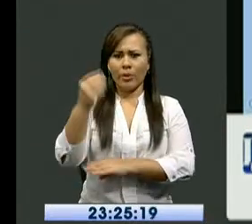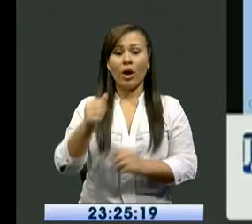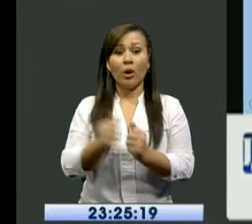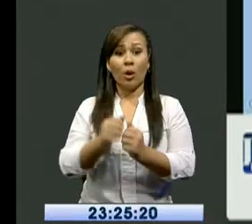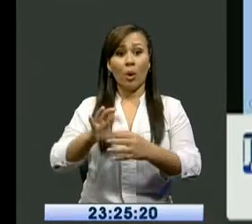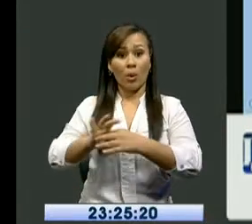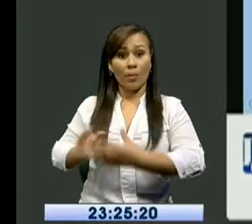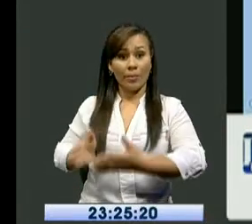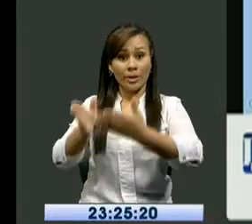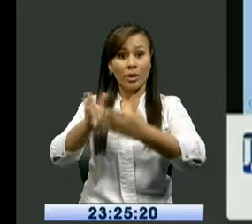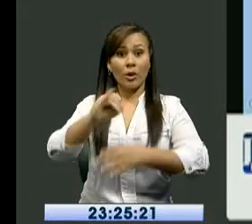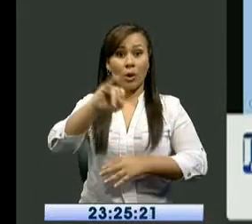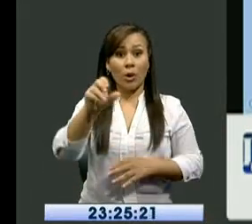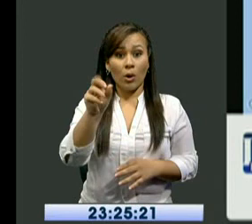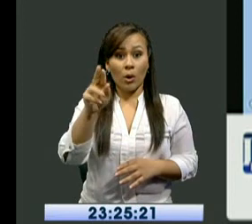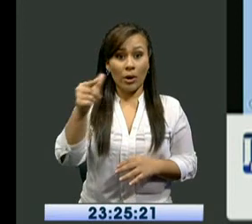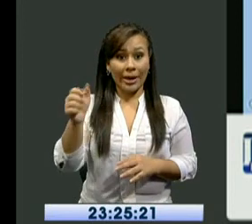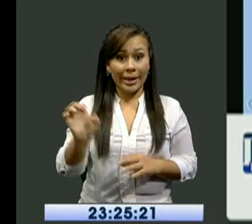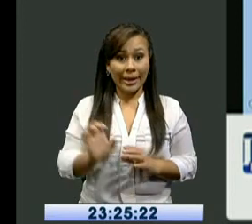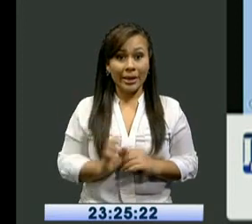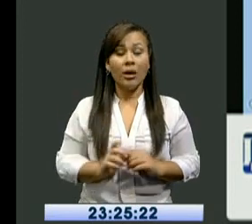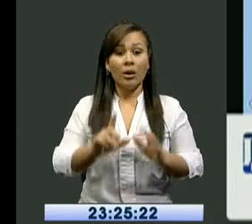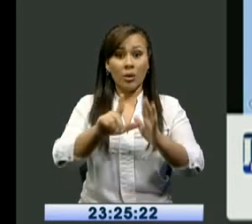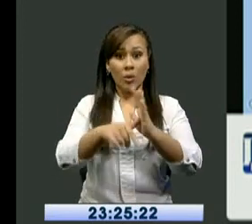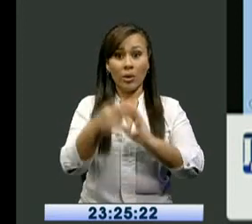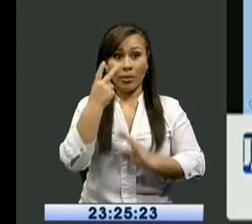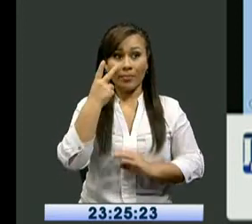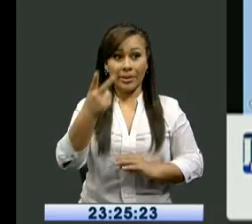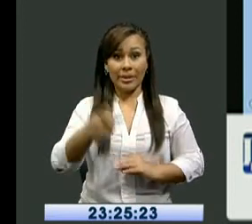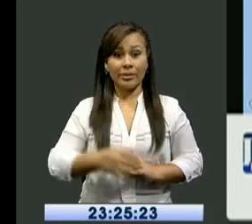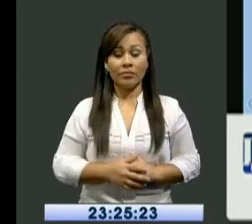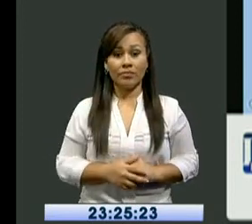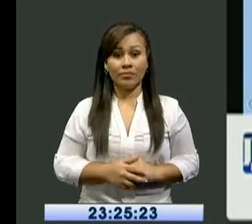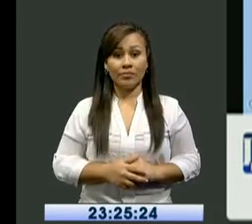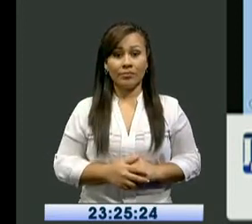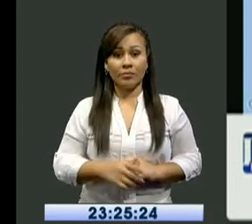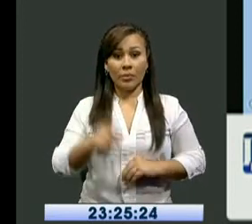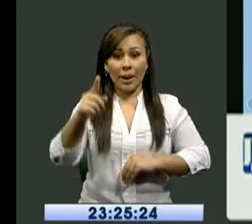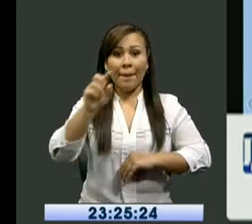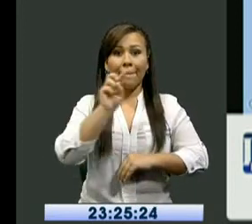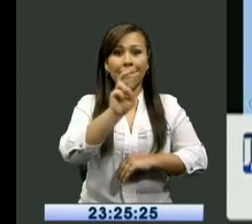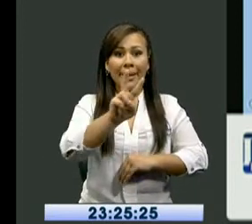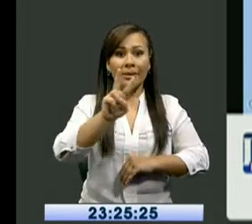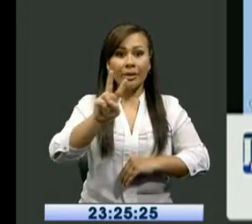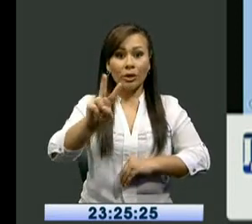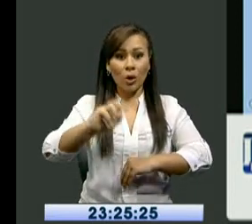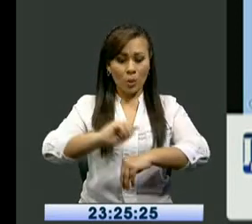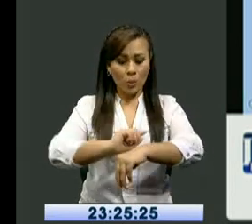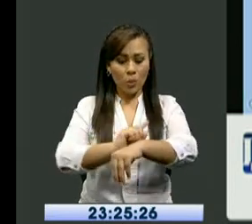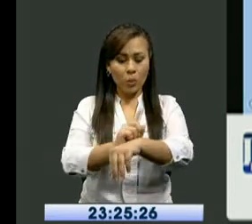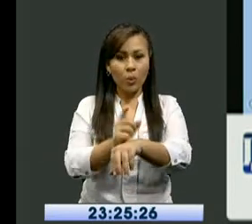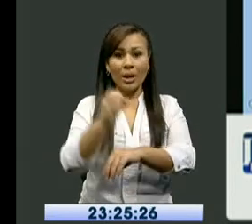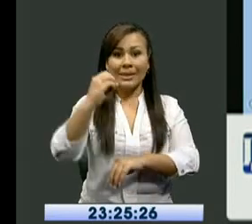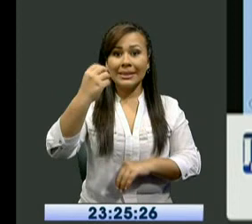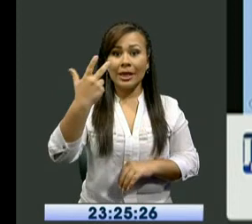Jorge Escobar. Luego, a ver, esa es 22 horas y 3 minutos.